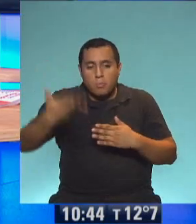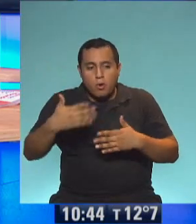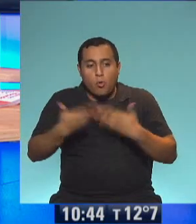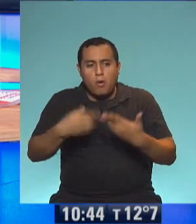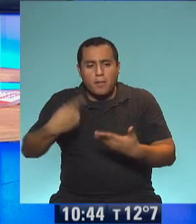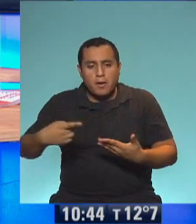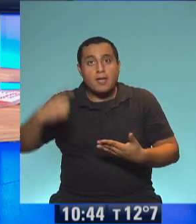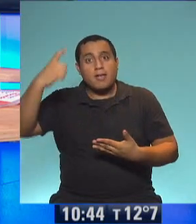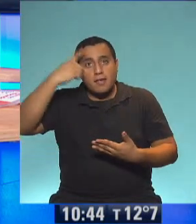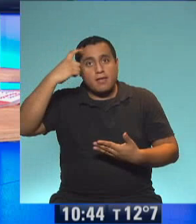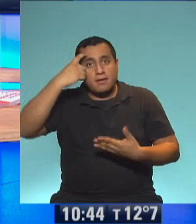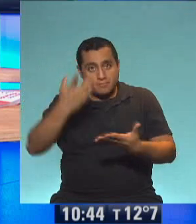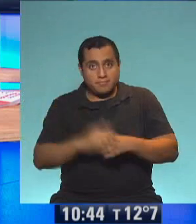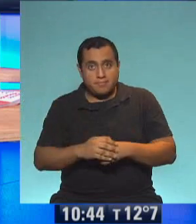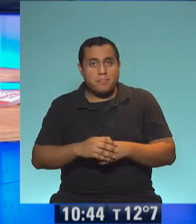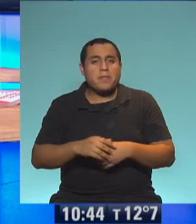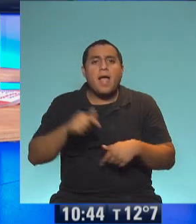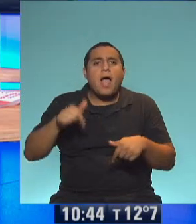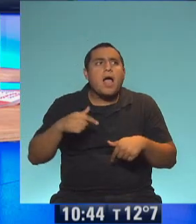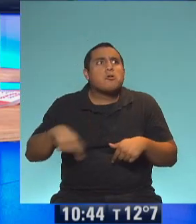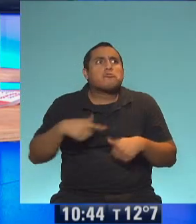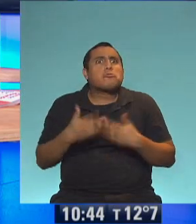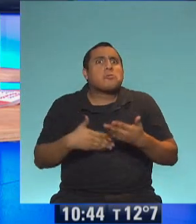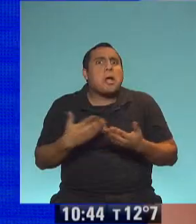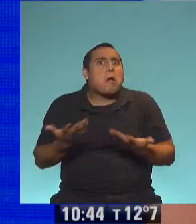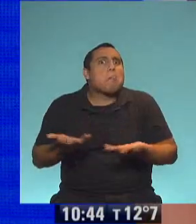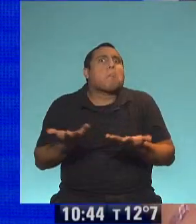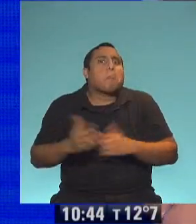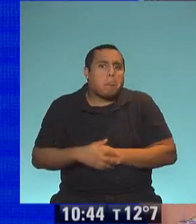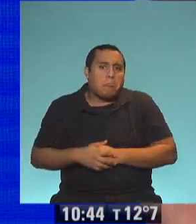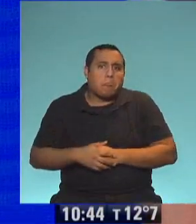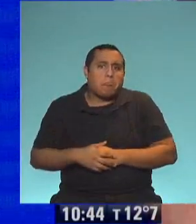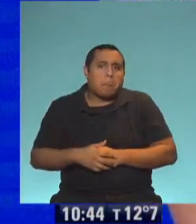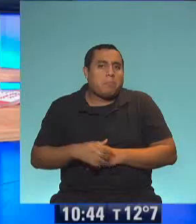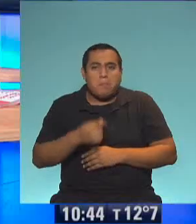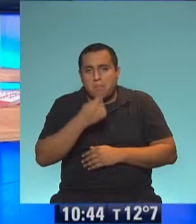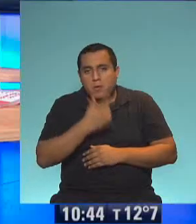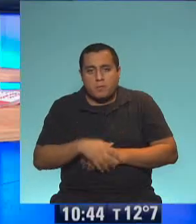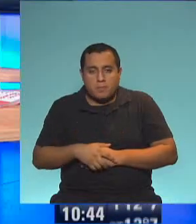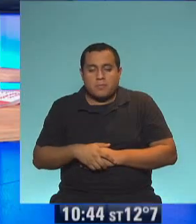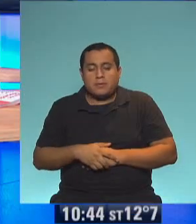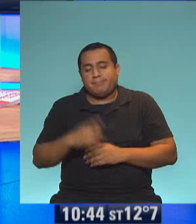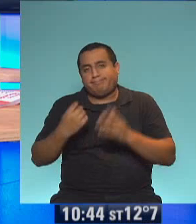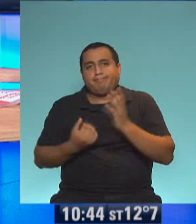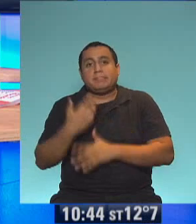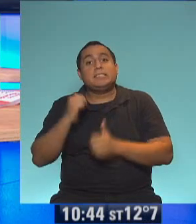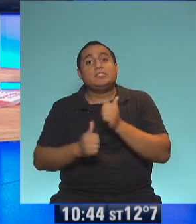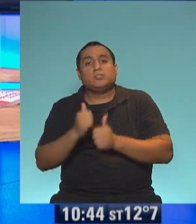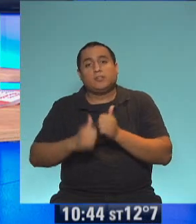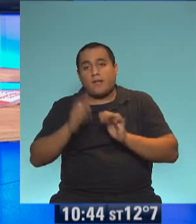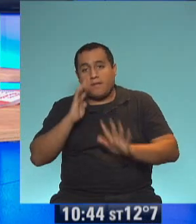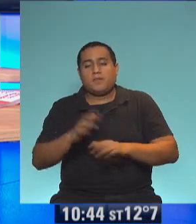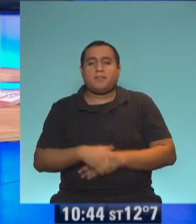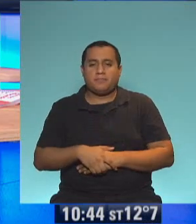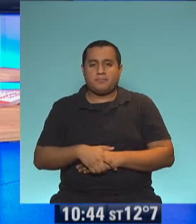juguete. Con esos personajes. Porque nosotros aquí vamos a jugar con estos personajes que estamos haciendo. Ver, para mí, por ejemplo, tenemos... Inventemos una historia. Dale, a ver, ¿qué tenemos acá? ¿Qué